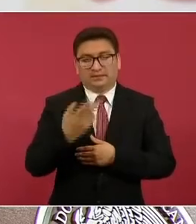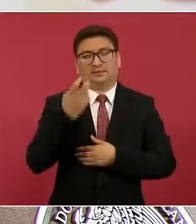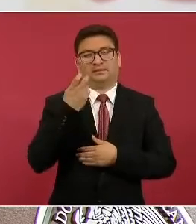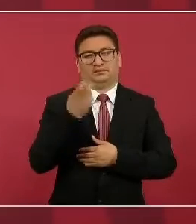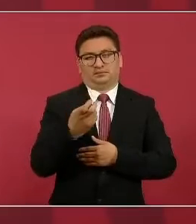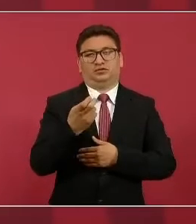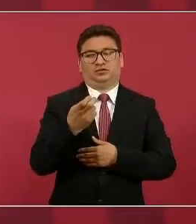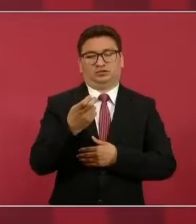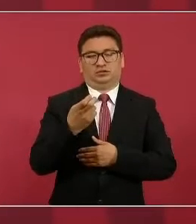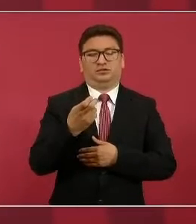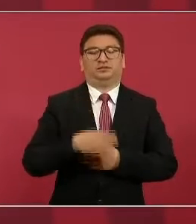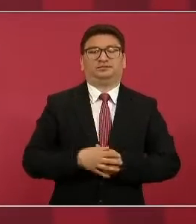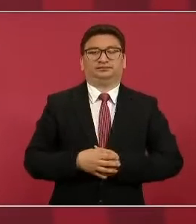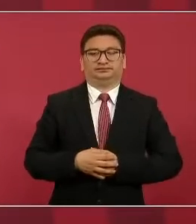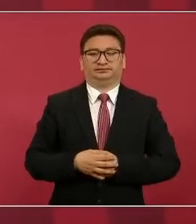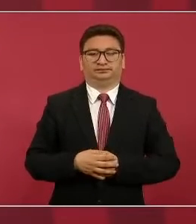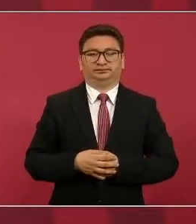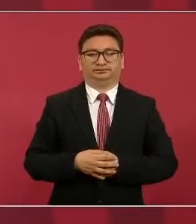el apoyo que se